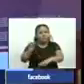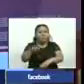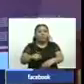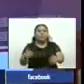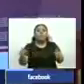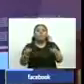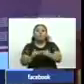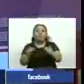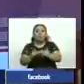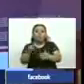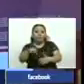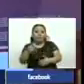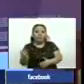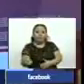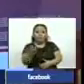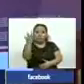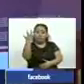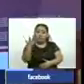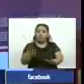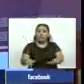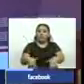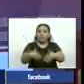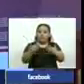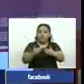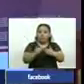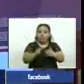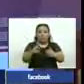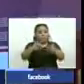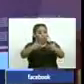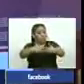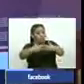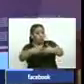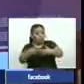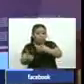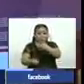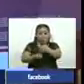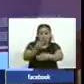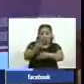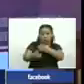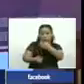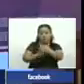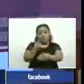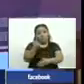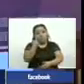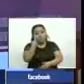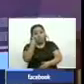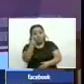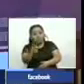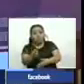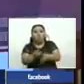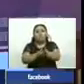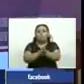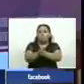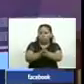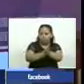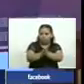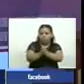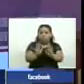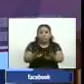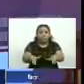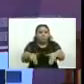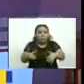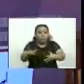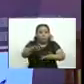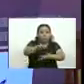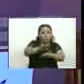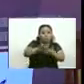emergentes y destacadas de las altas tecnologías han mostrado su gran interés por el ambiente